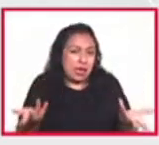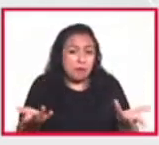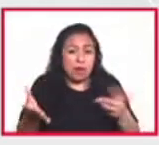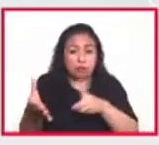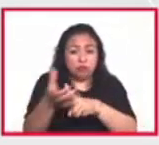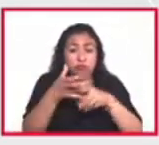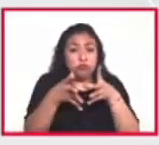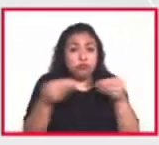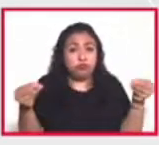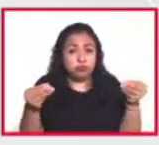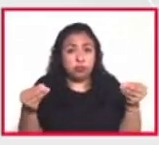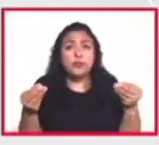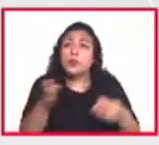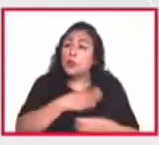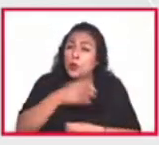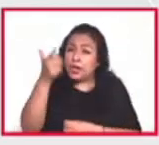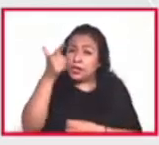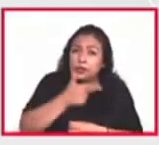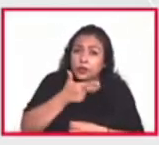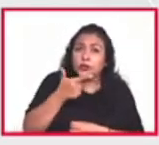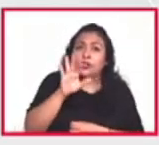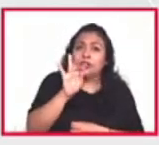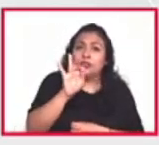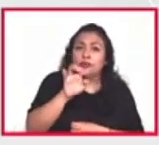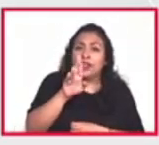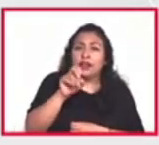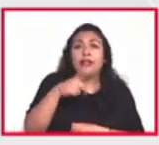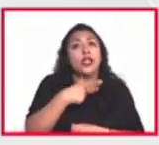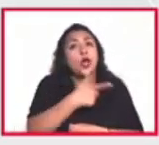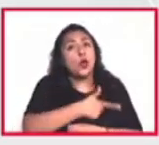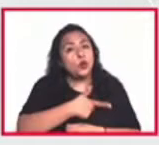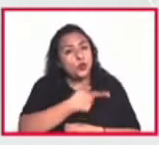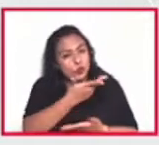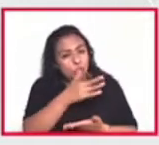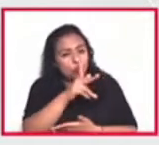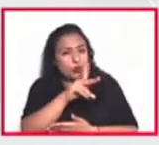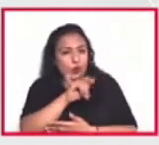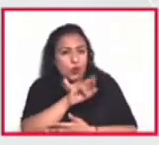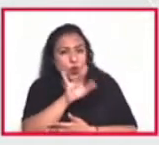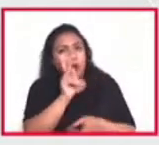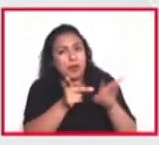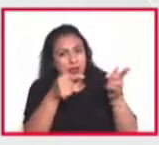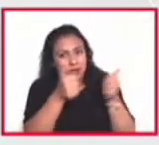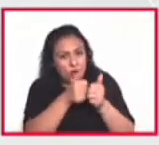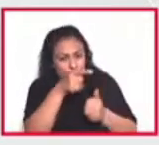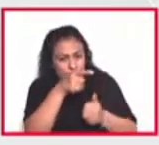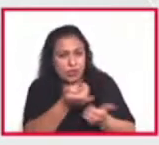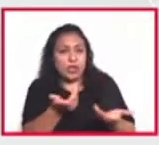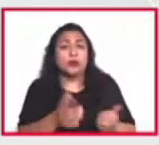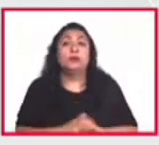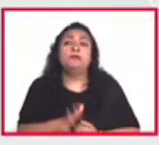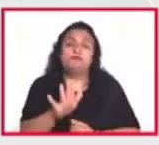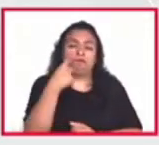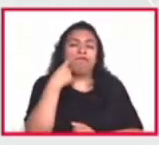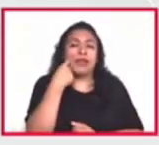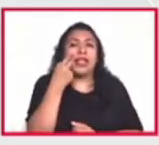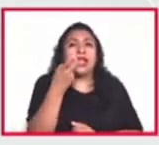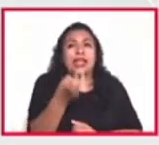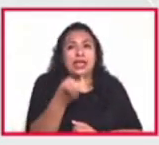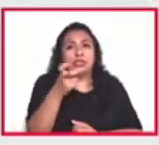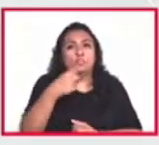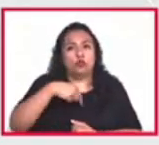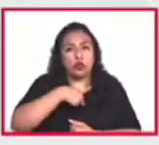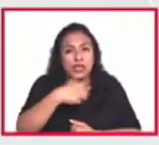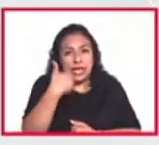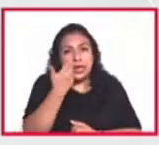forzada. Muy buenas noches, Fernanda. Julio, un placer estar aquí platicando contigo nuevamente. Pues mira, justo lo que queríamos era tomar